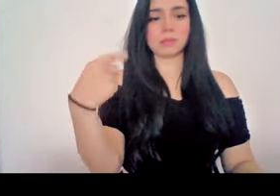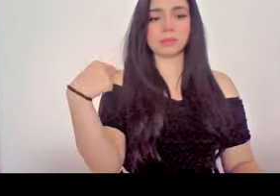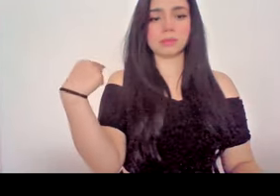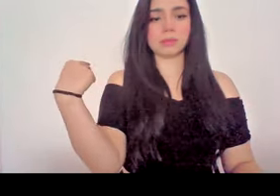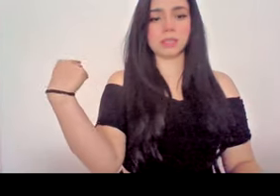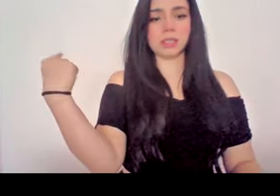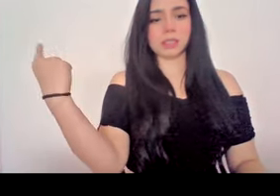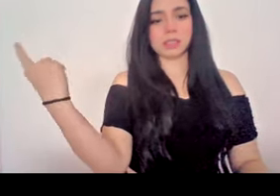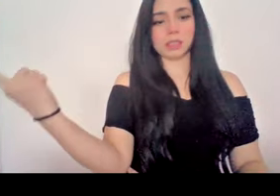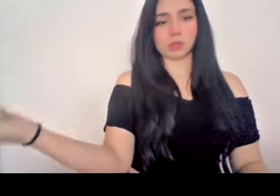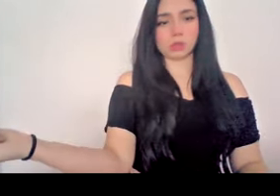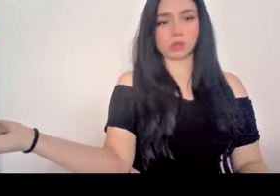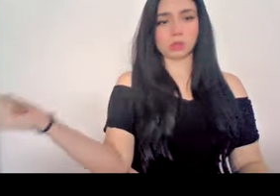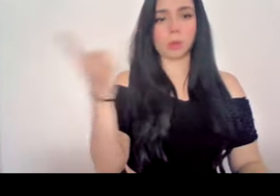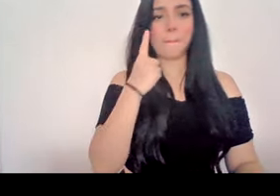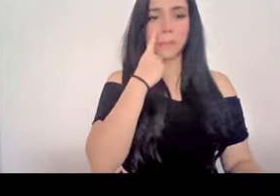Papá.